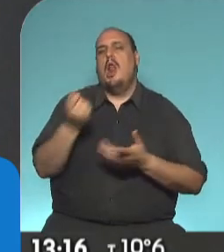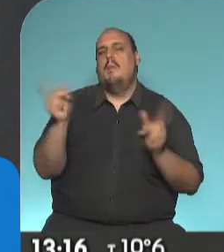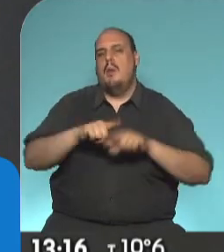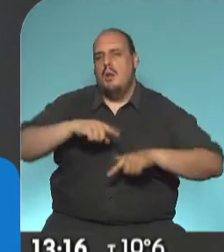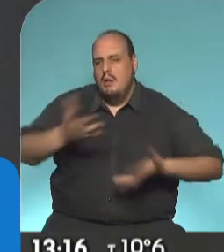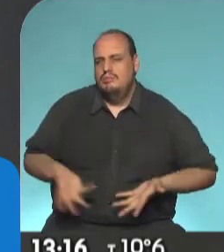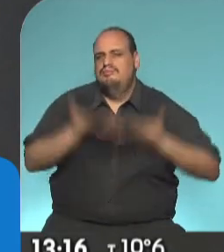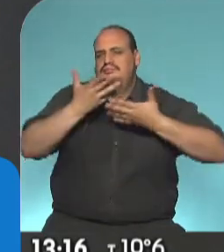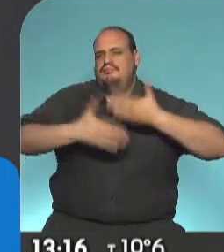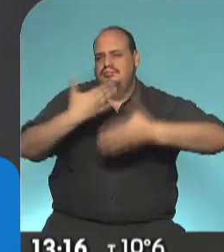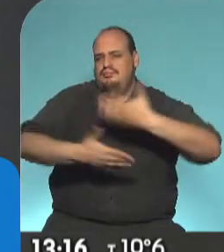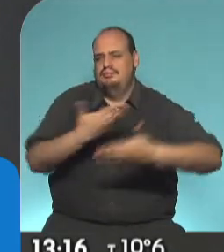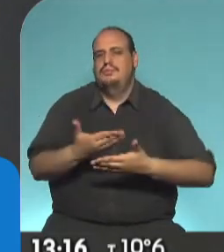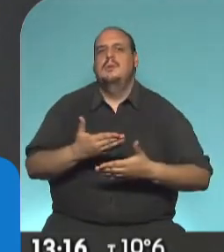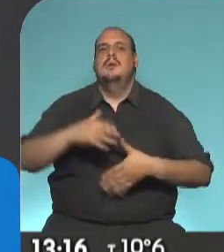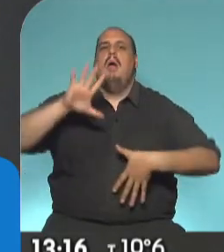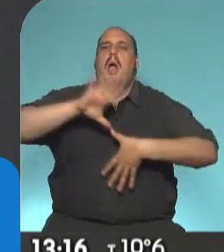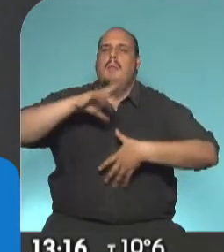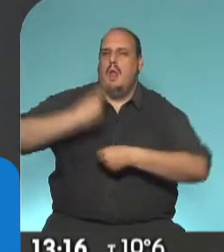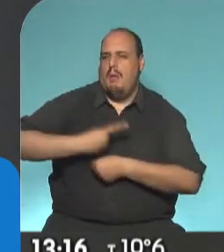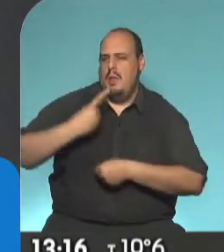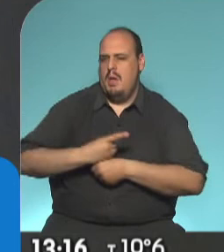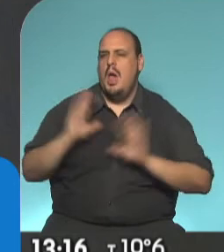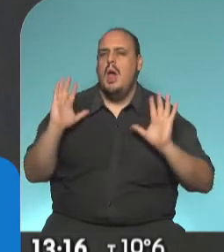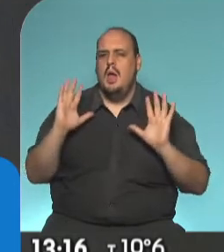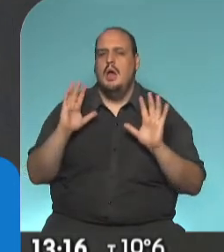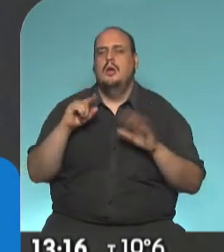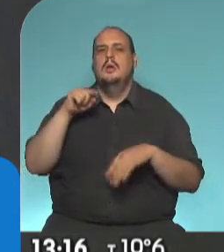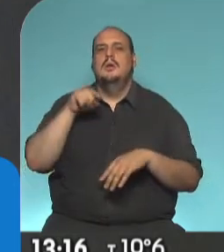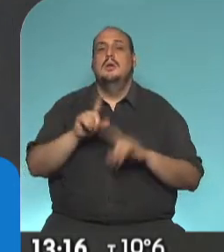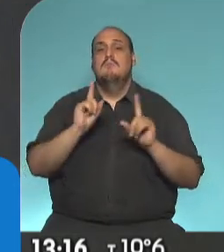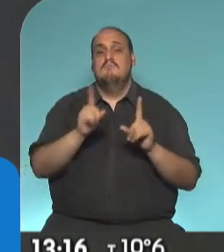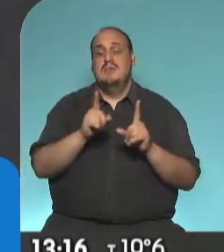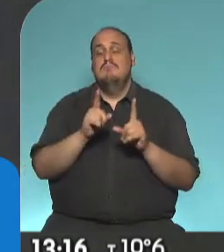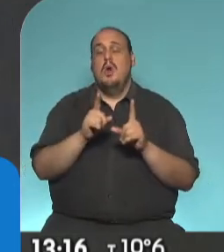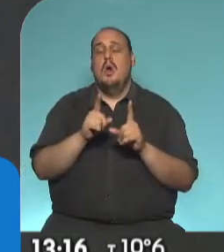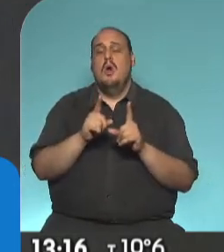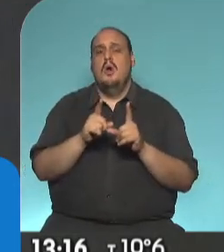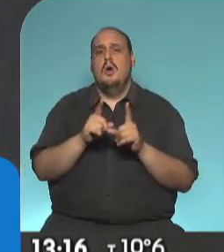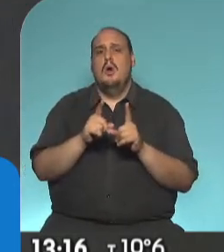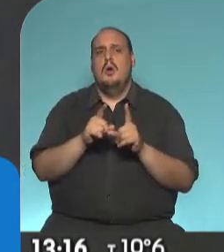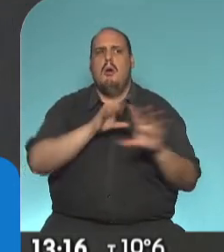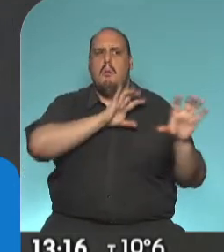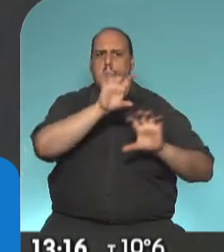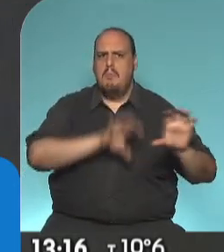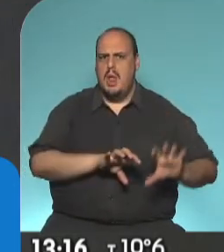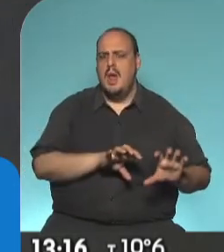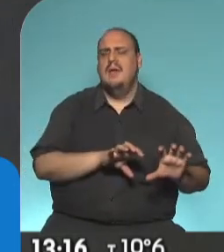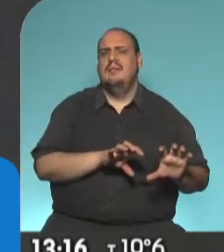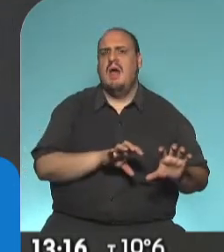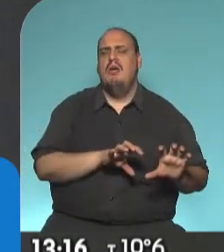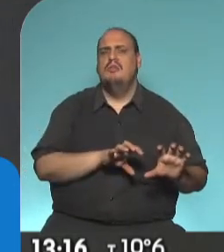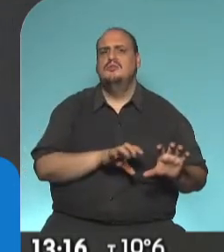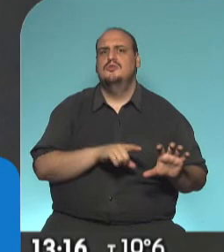economía, del América Primero, sí, del apoyo que recibió justamente en los estados que con más